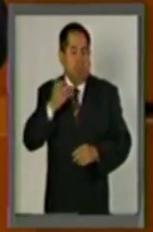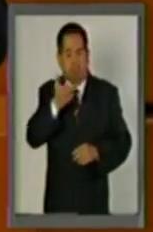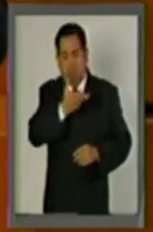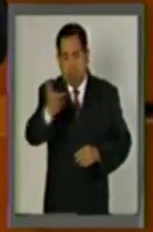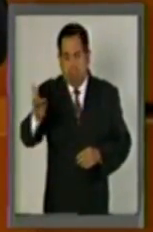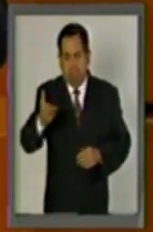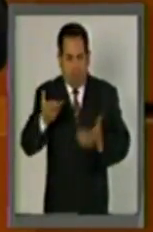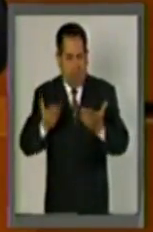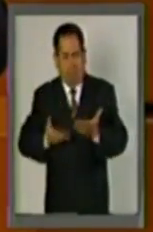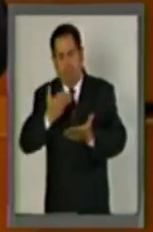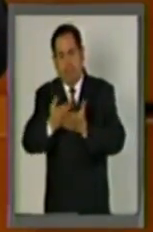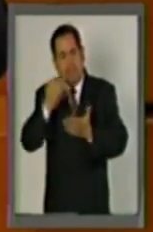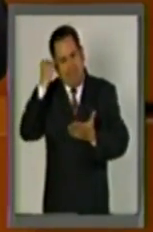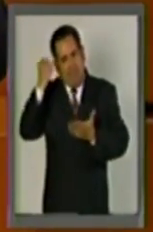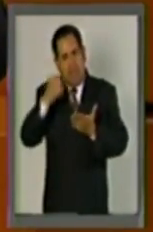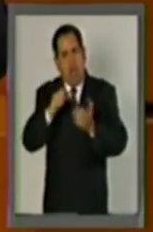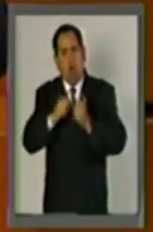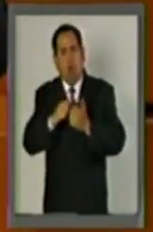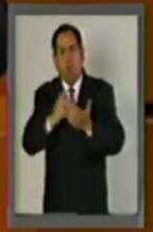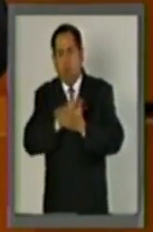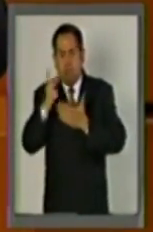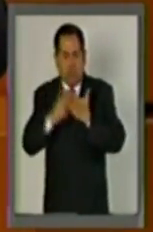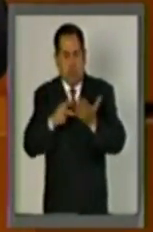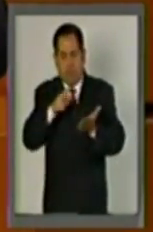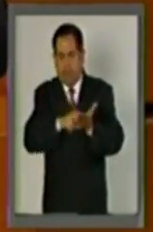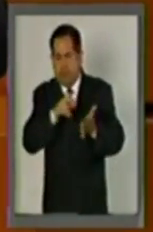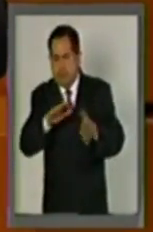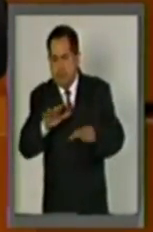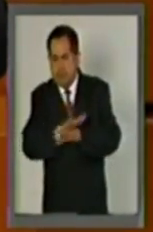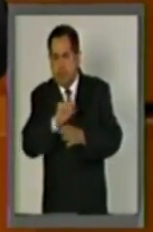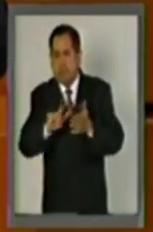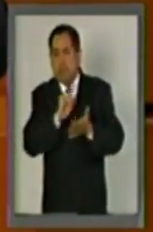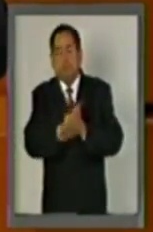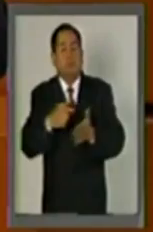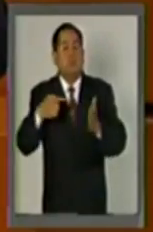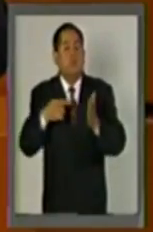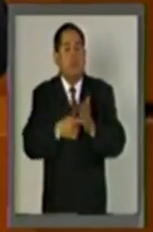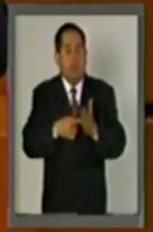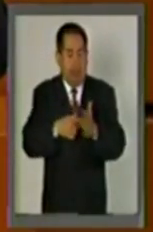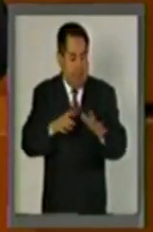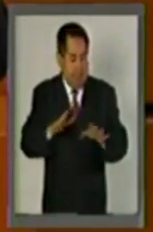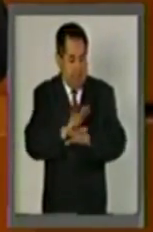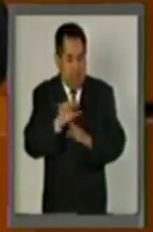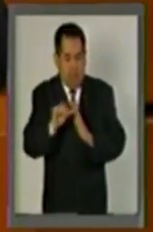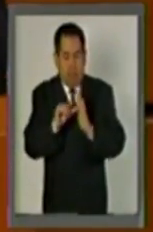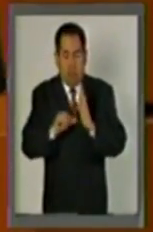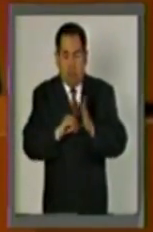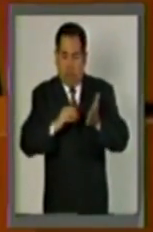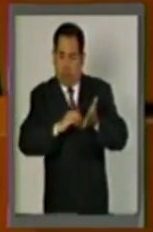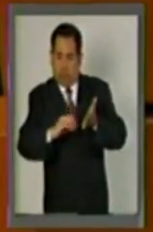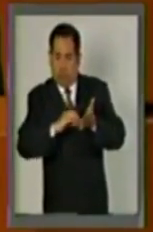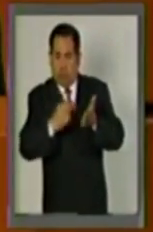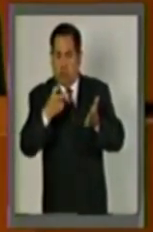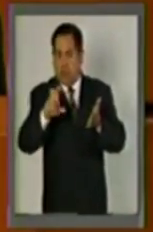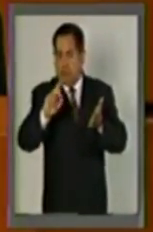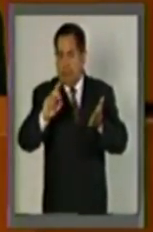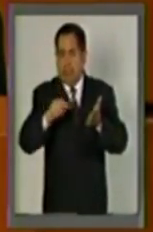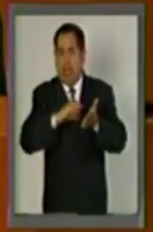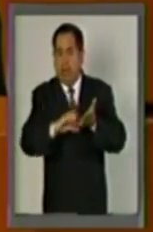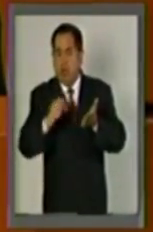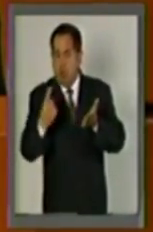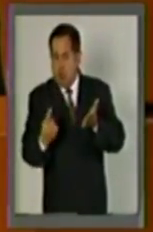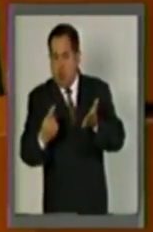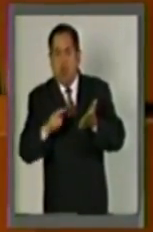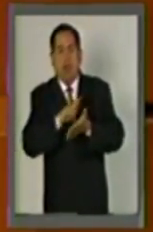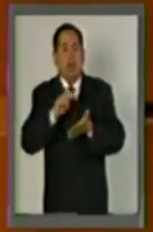la siguiente iniciativa con proyecto de decreto, donde se reforma el primer párrafo del artículo 230 de